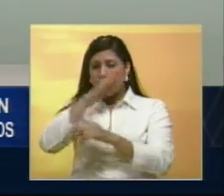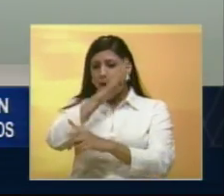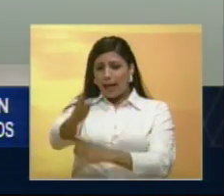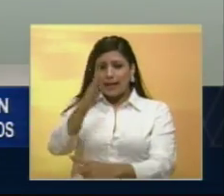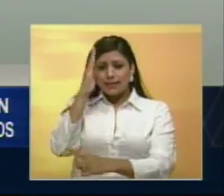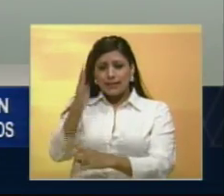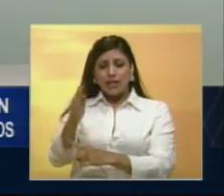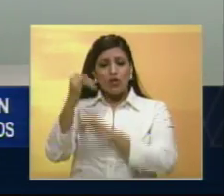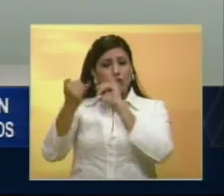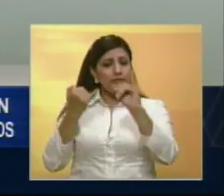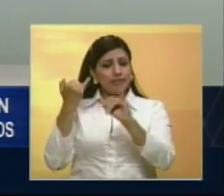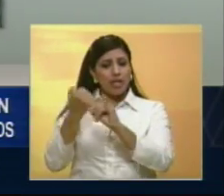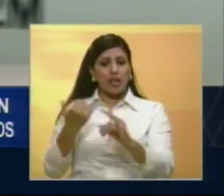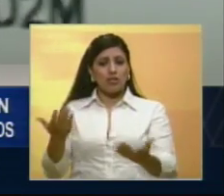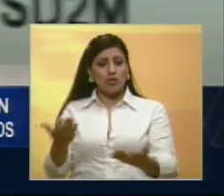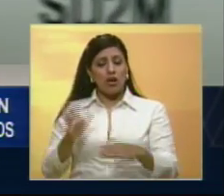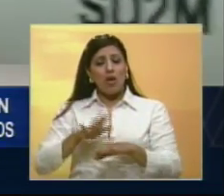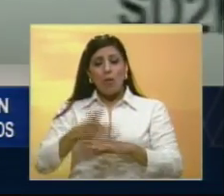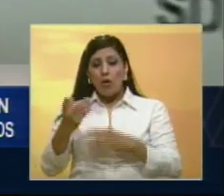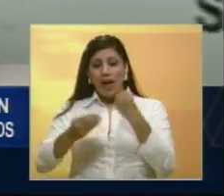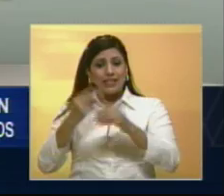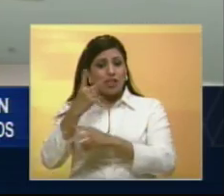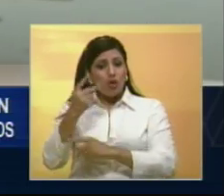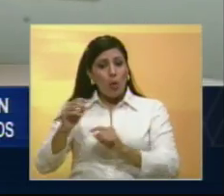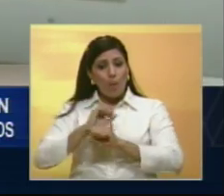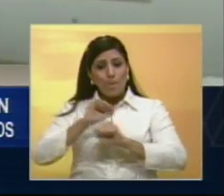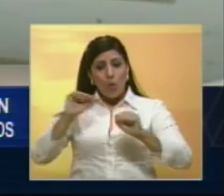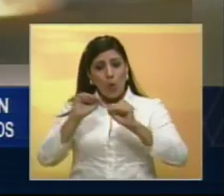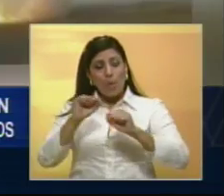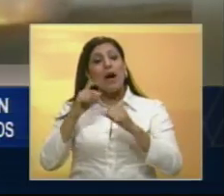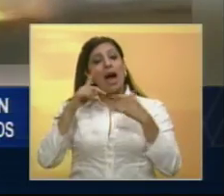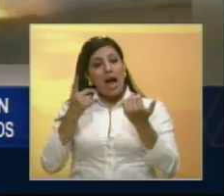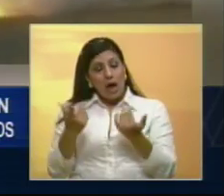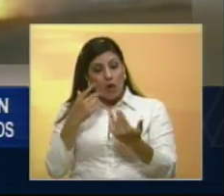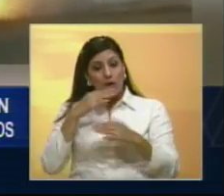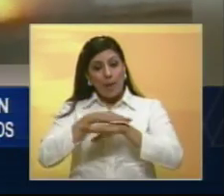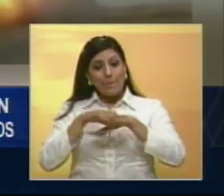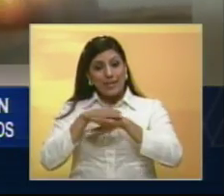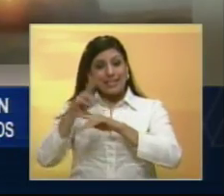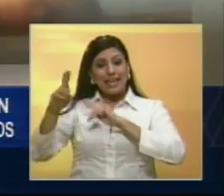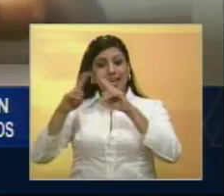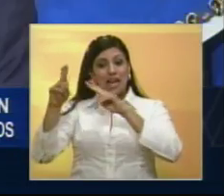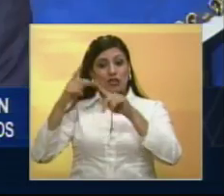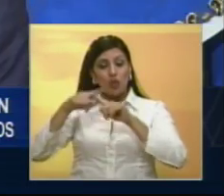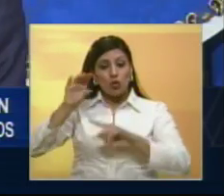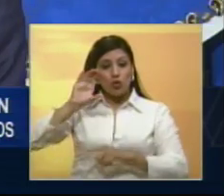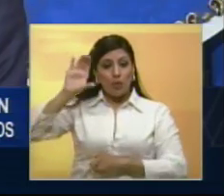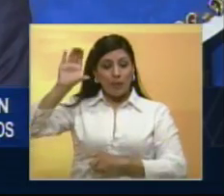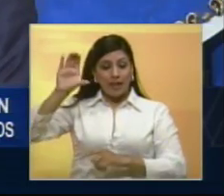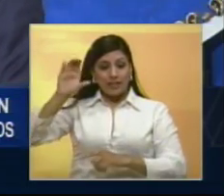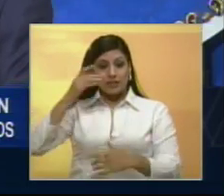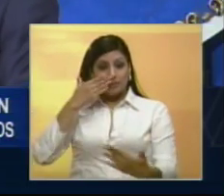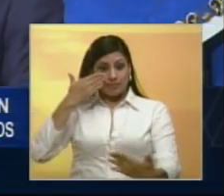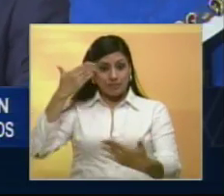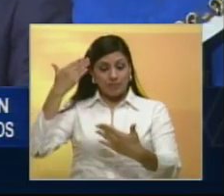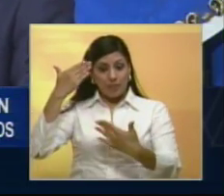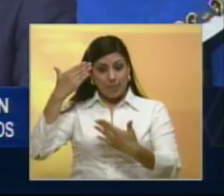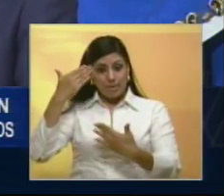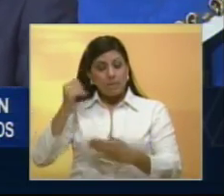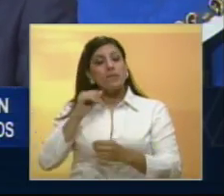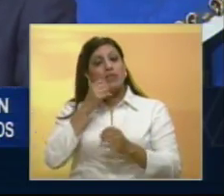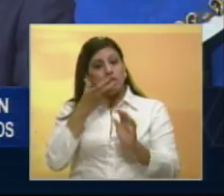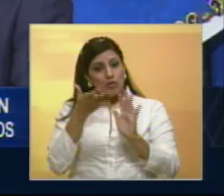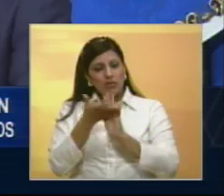sanciones internacionales. Por su parte, el portavoz del Ministerio de Relaciones Exteriores de Irán, Hossein Jaber